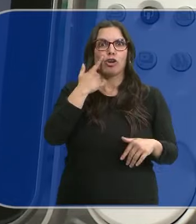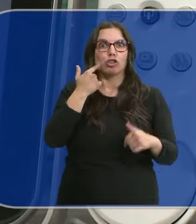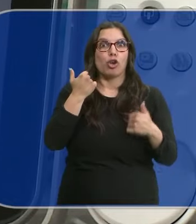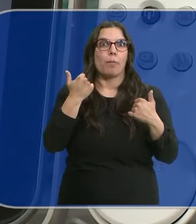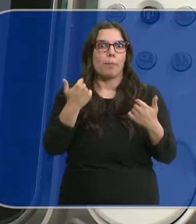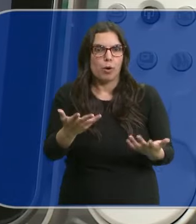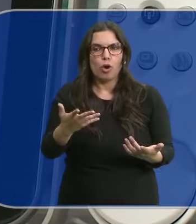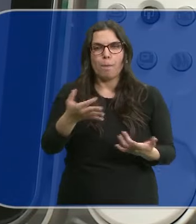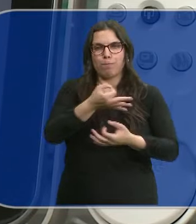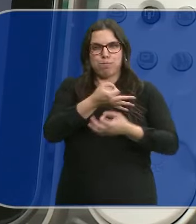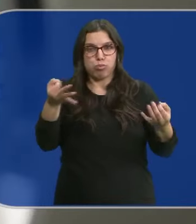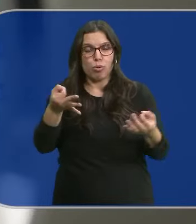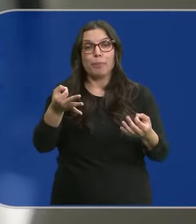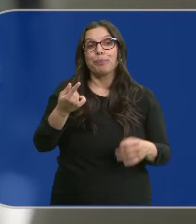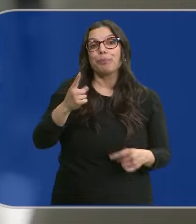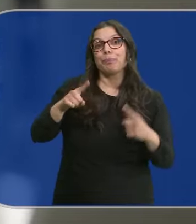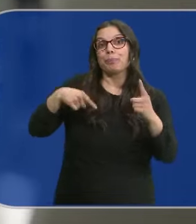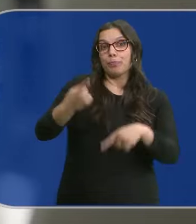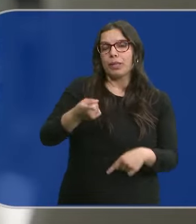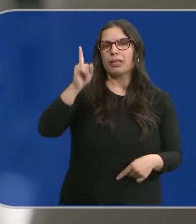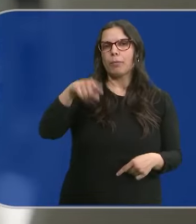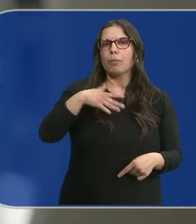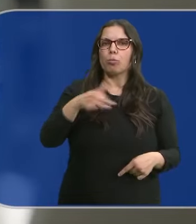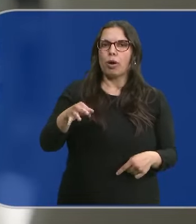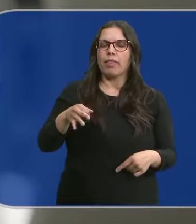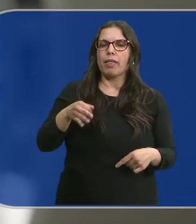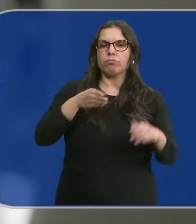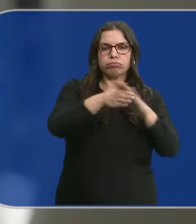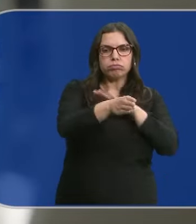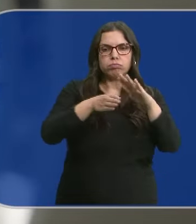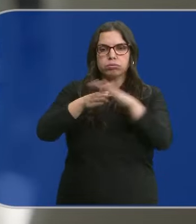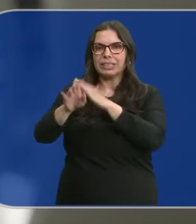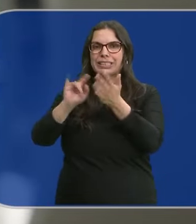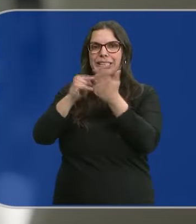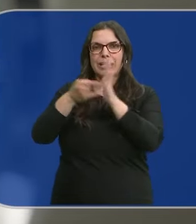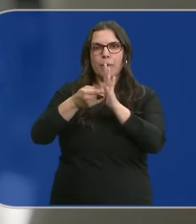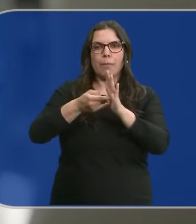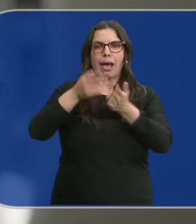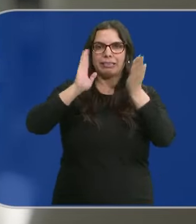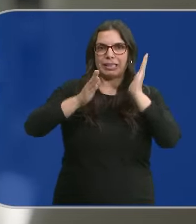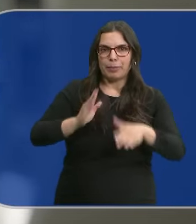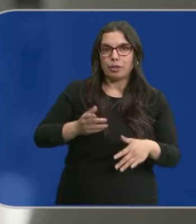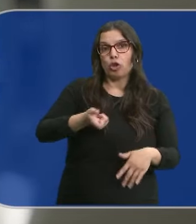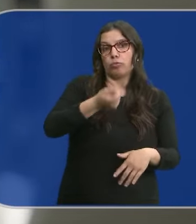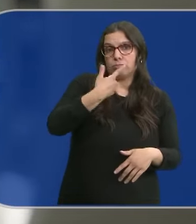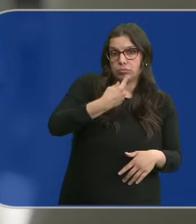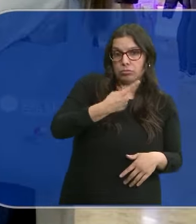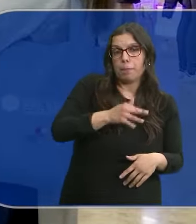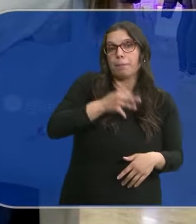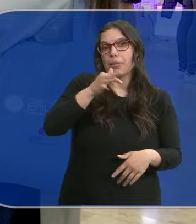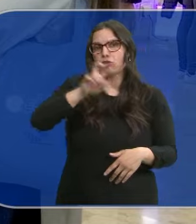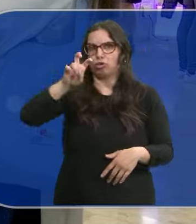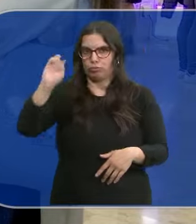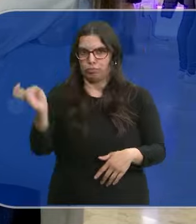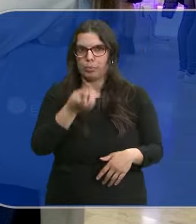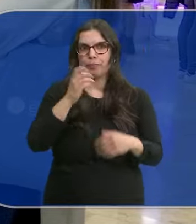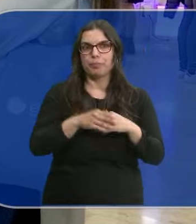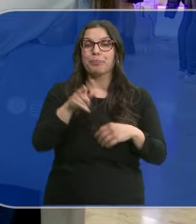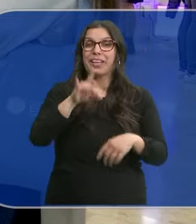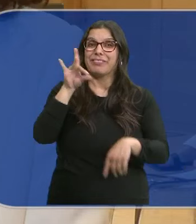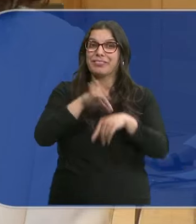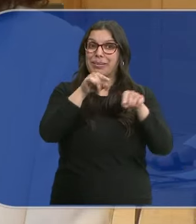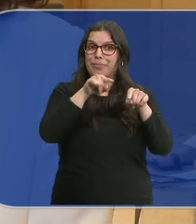diagnóstico más certero y luego podría acceder a métodos de tratamiento no solo farmacológicos. Estas patologías